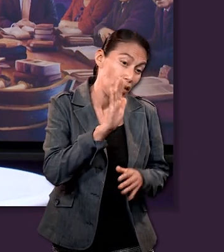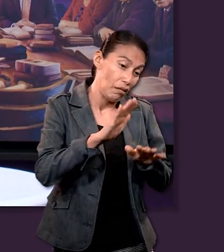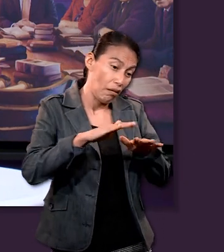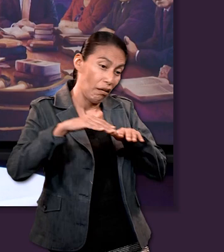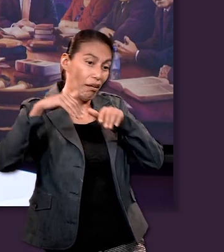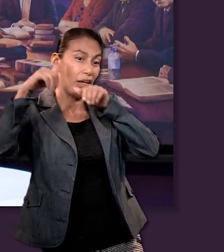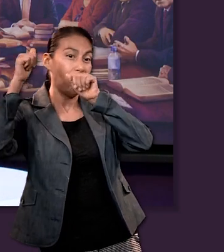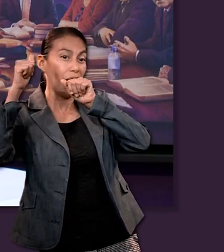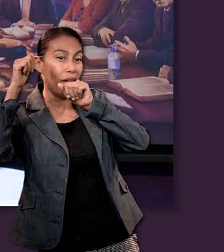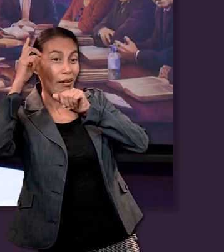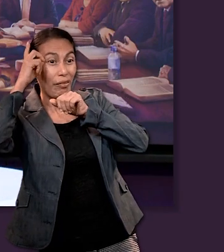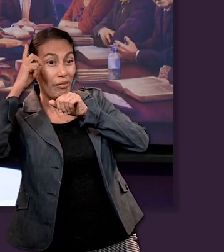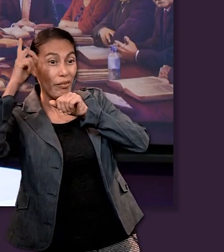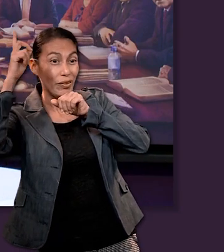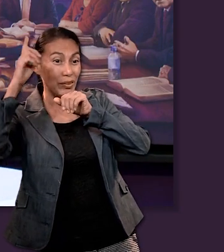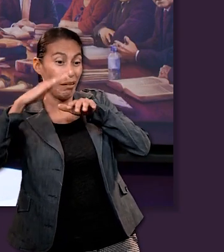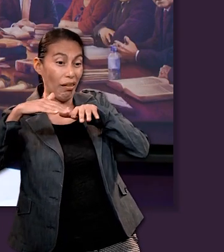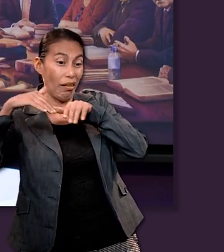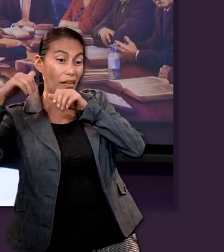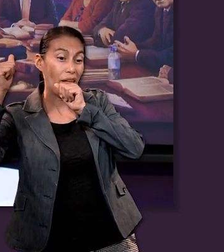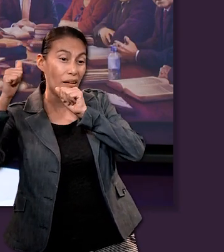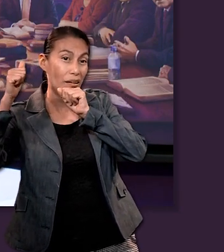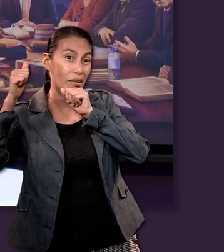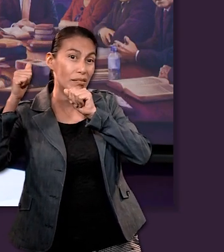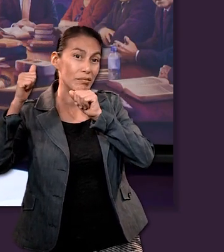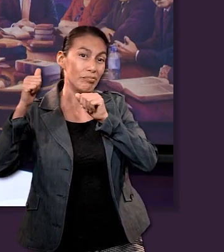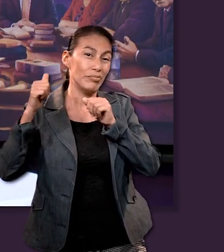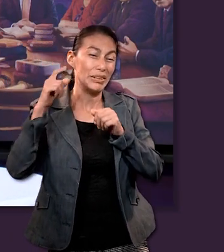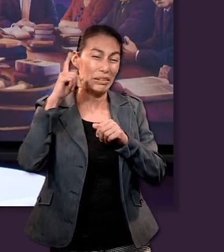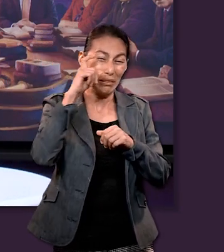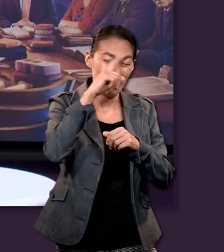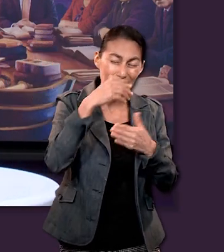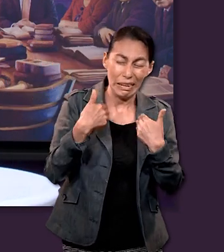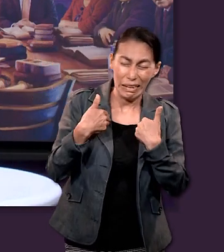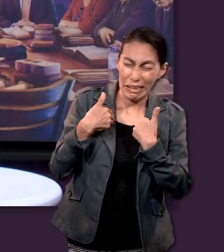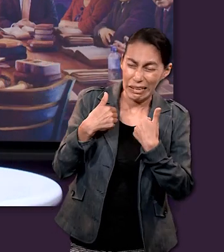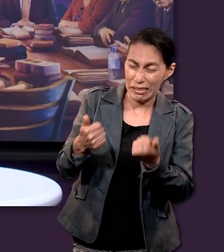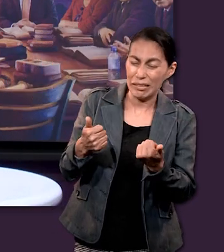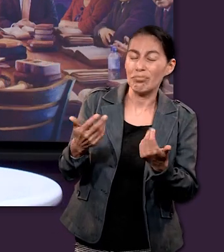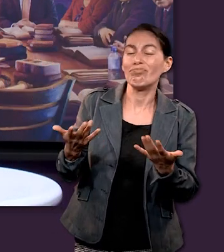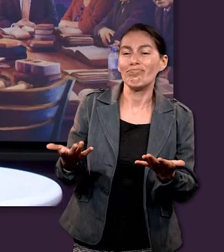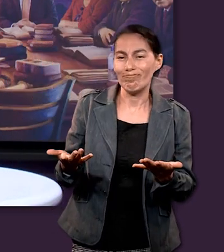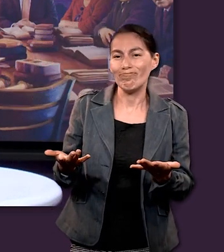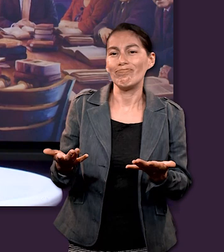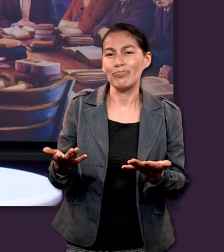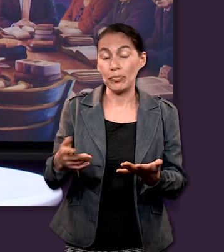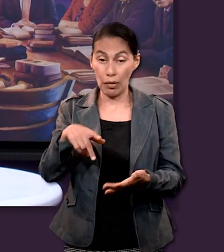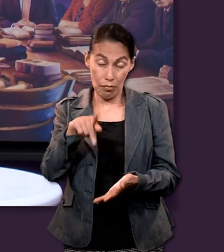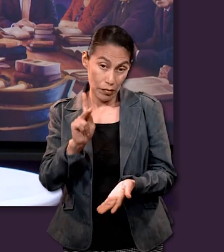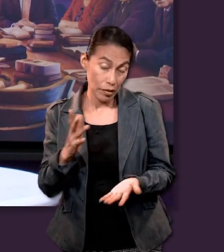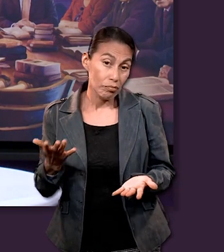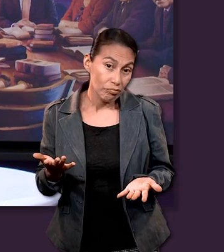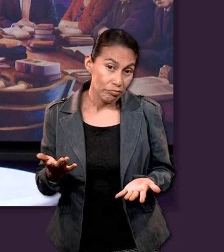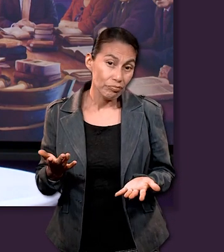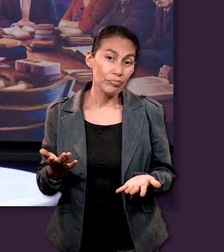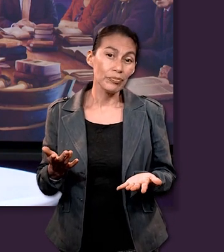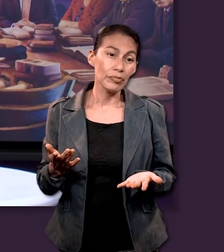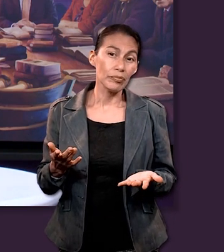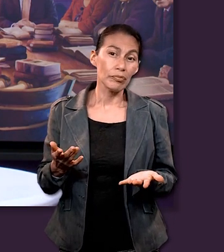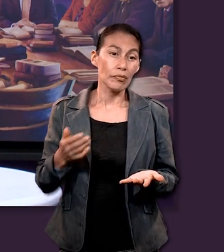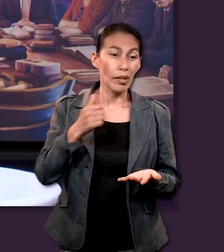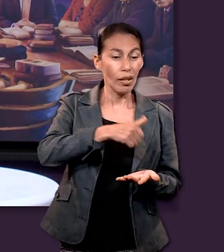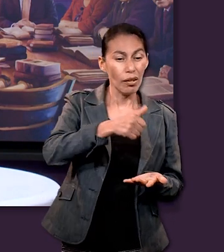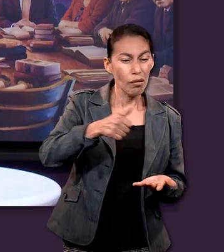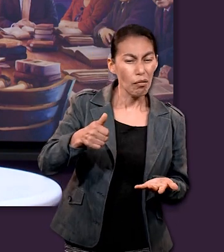sentimos la presencia de Dios es difícil tratar de entender razones sin embargo podemos